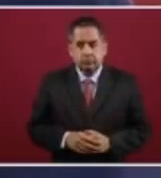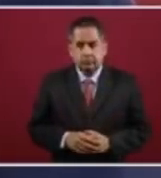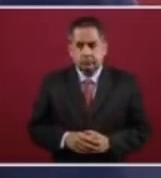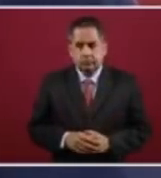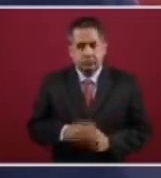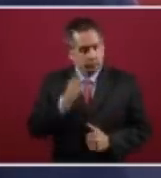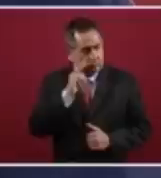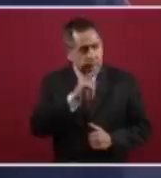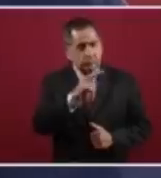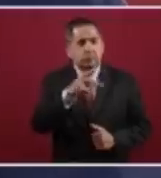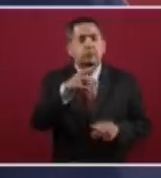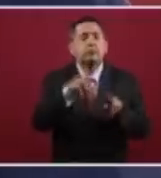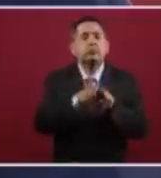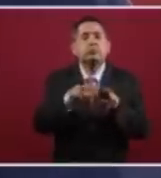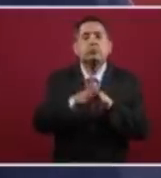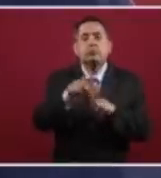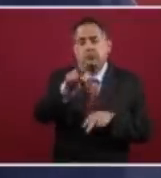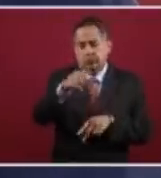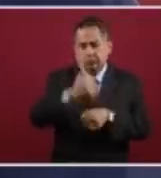Vean a sus nietos,